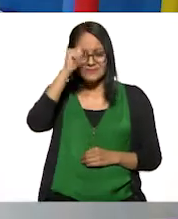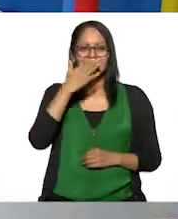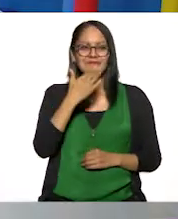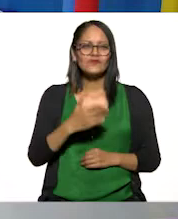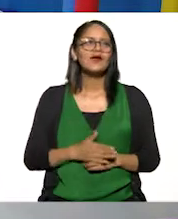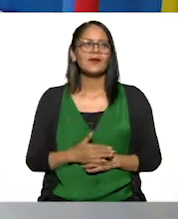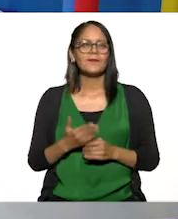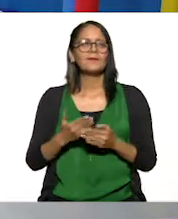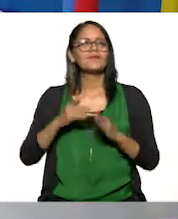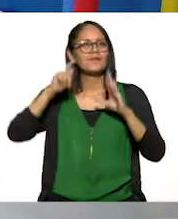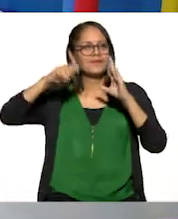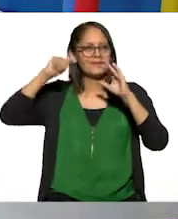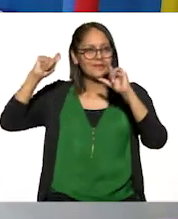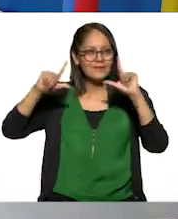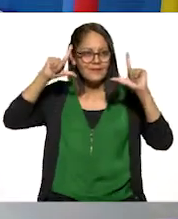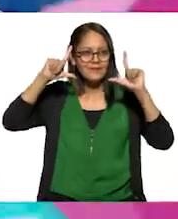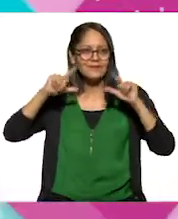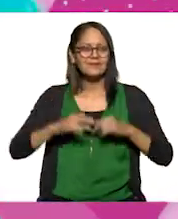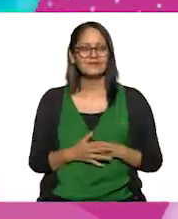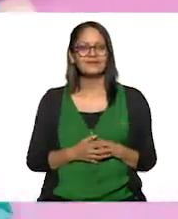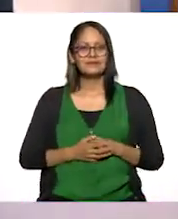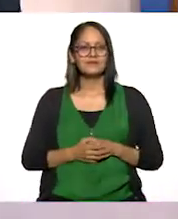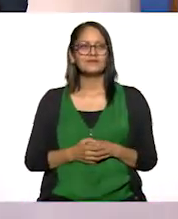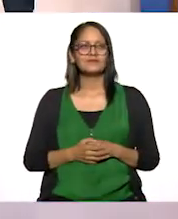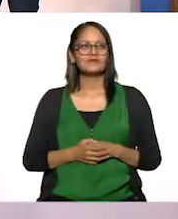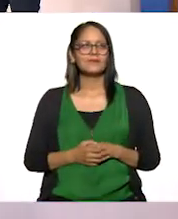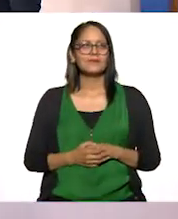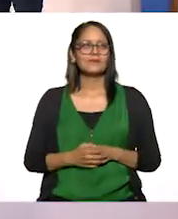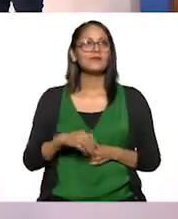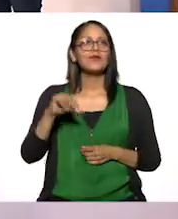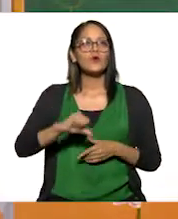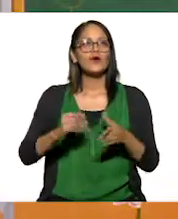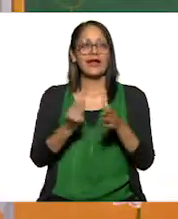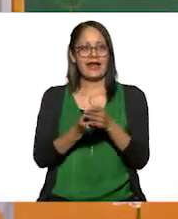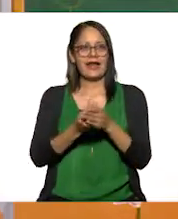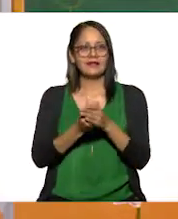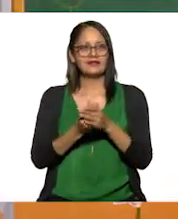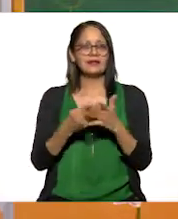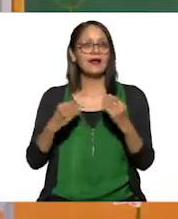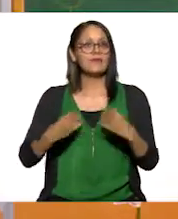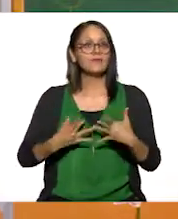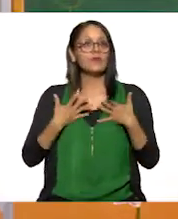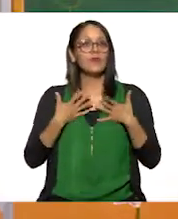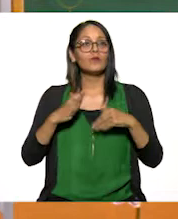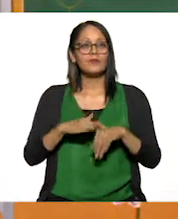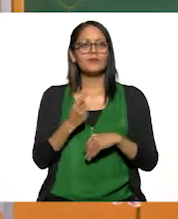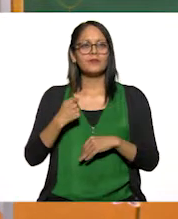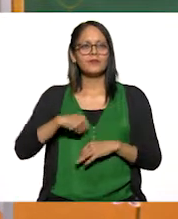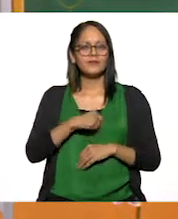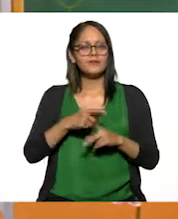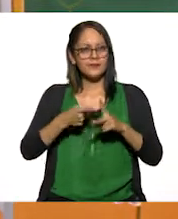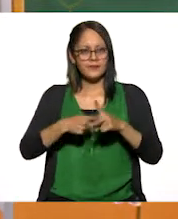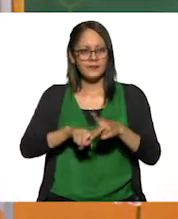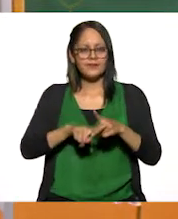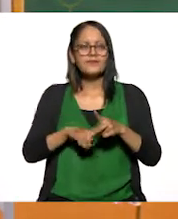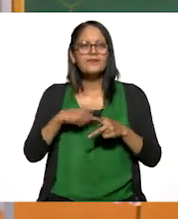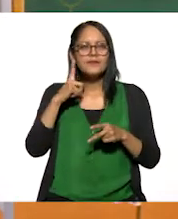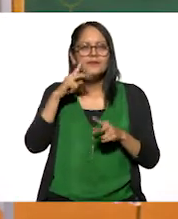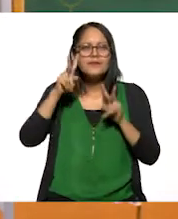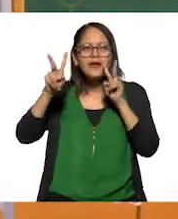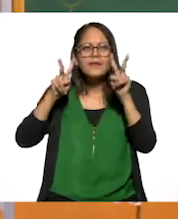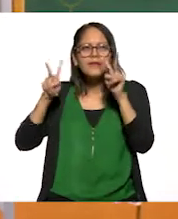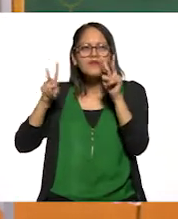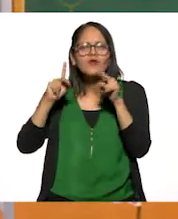Así que, ¡córrelo! La clase del día de hoy está muy emocionante porque vamos a iniciar viendo